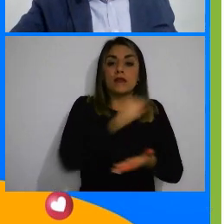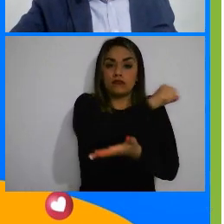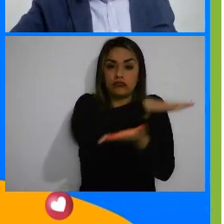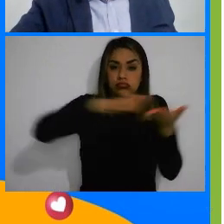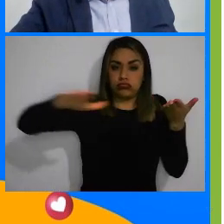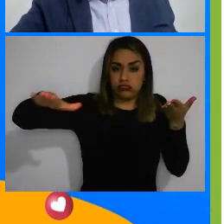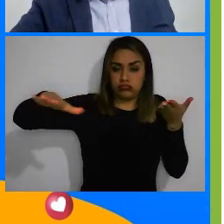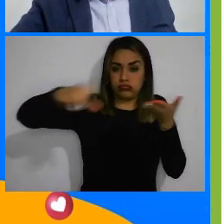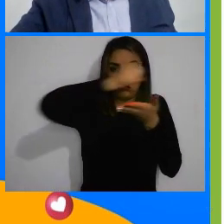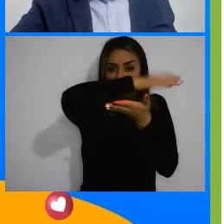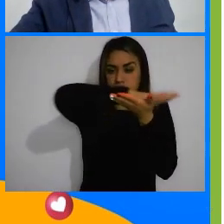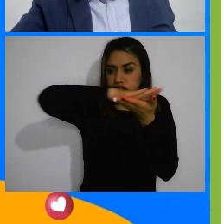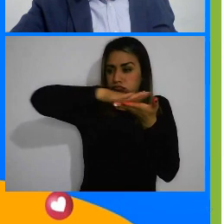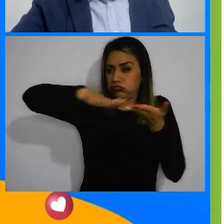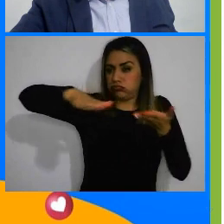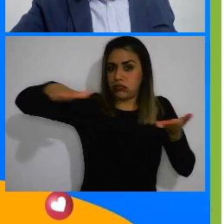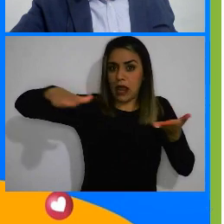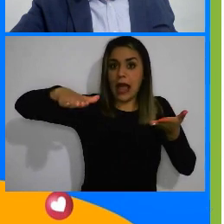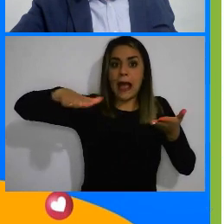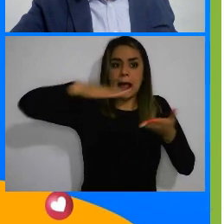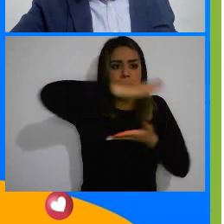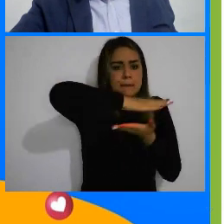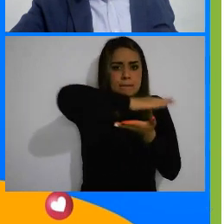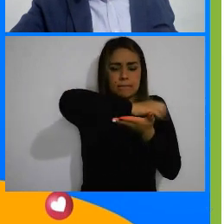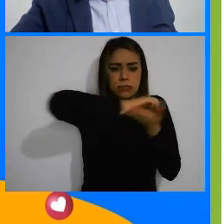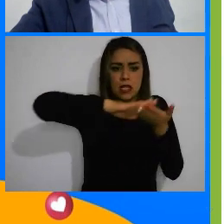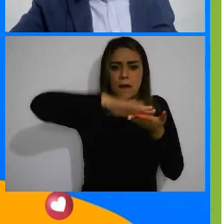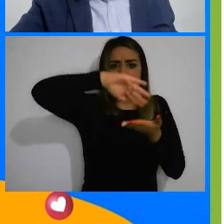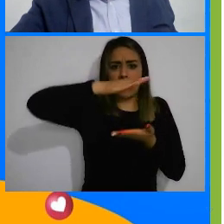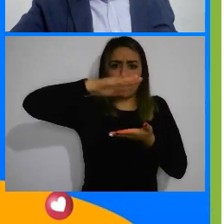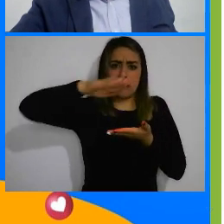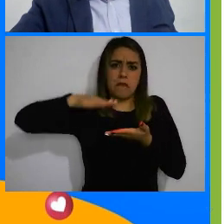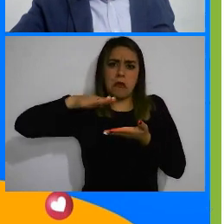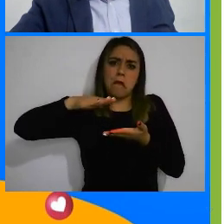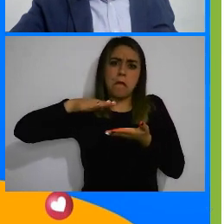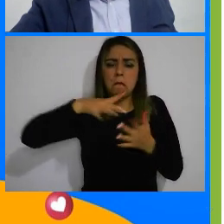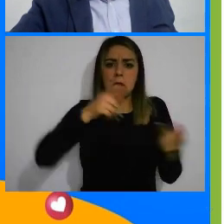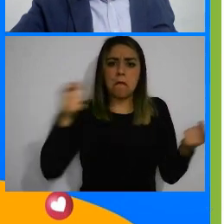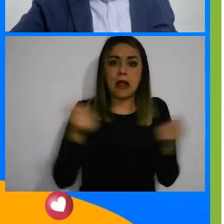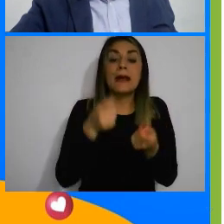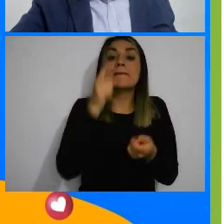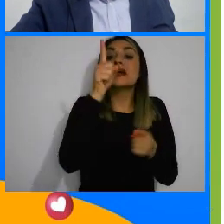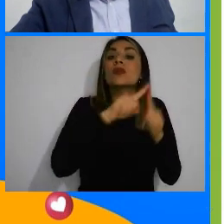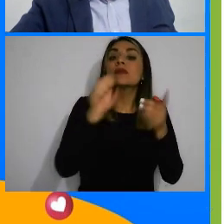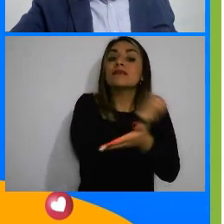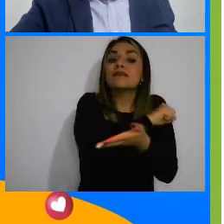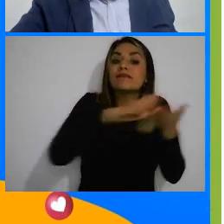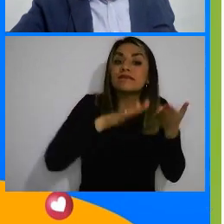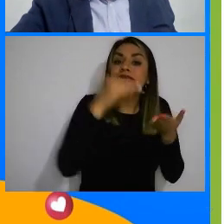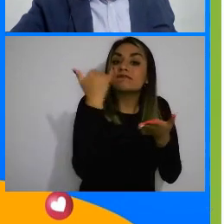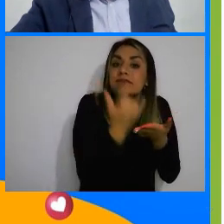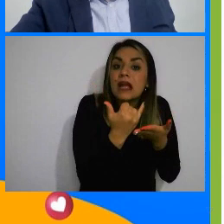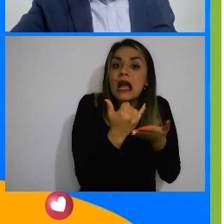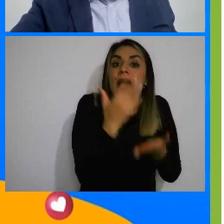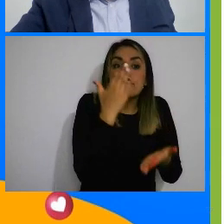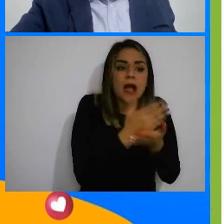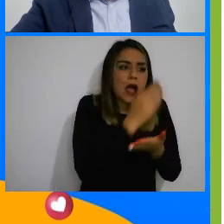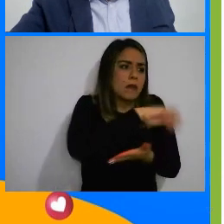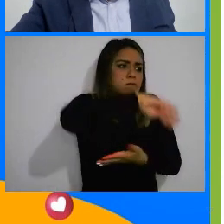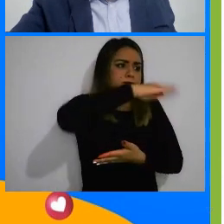las praderas, miren, son ecosistemas parecidos, pero hay una diferencia. En las llanuras podemos encontrar nosotros accidentes